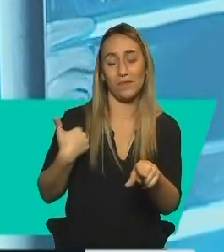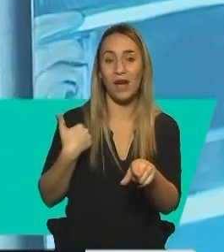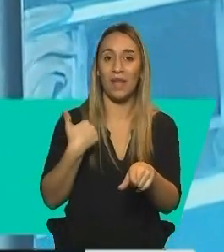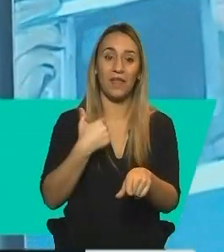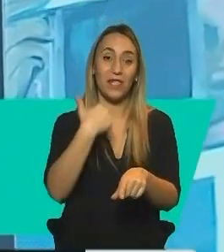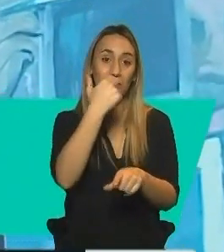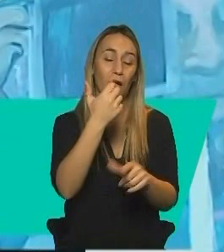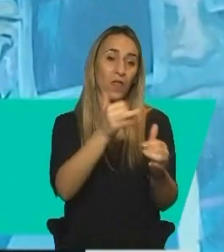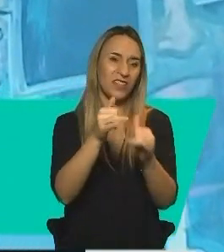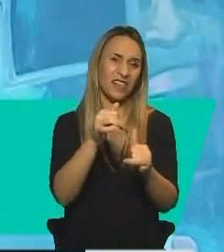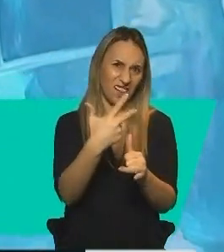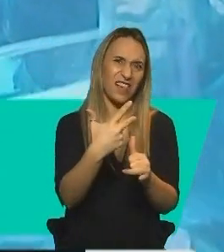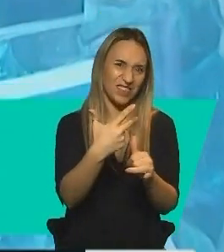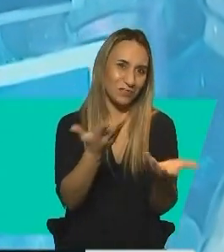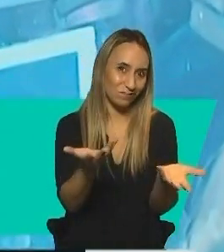Me acuerdo del olor a café,